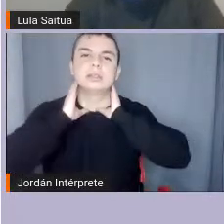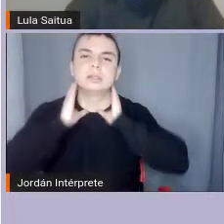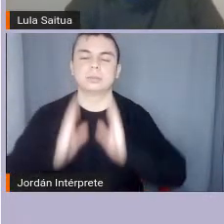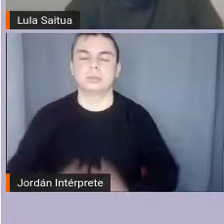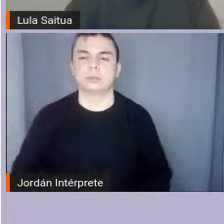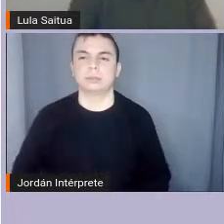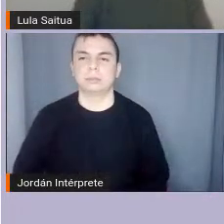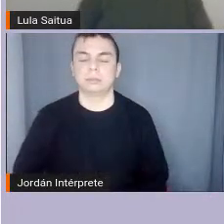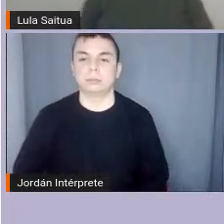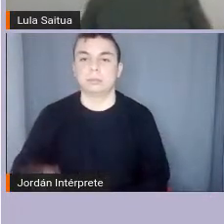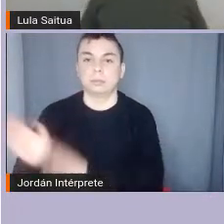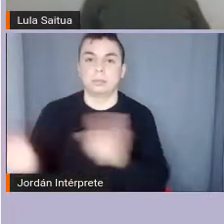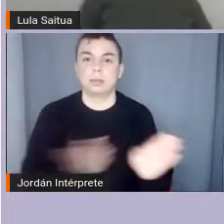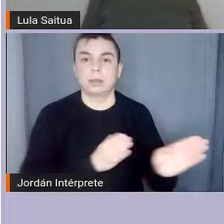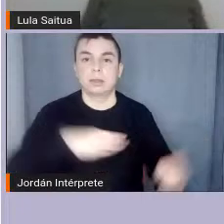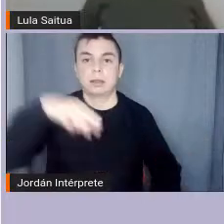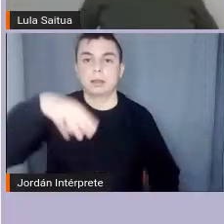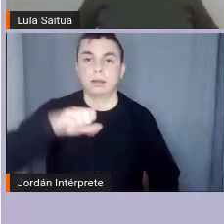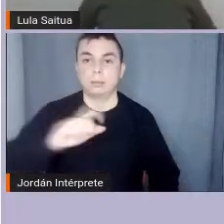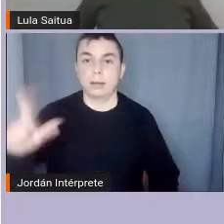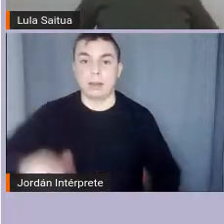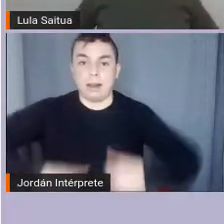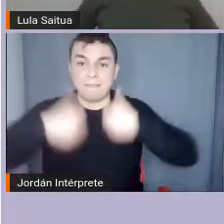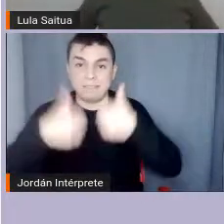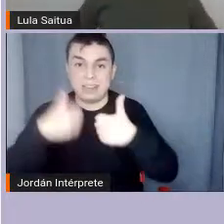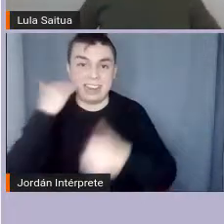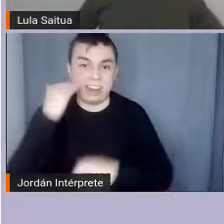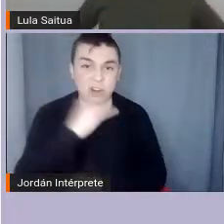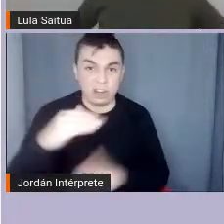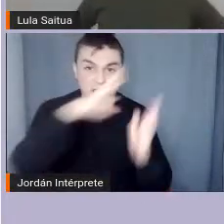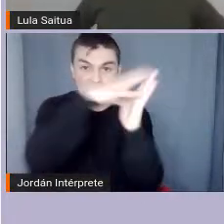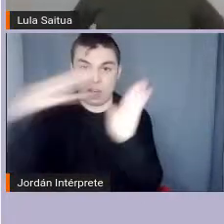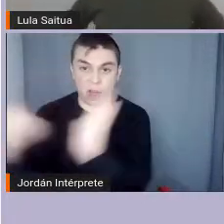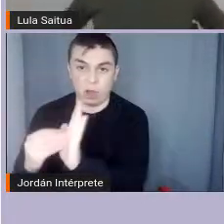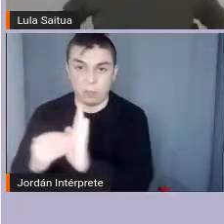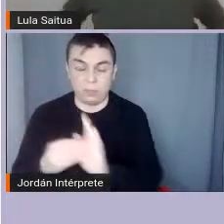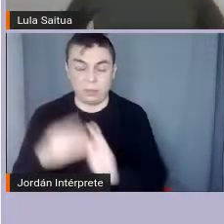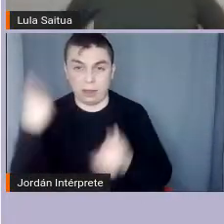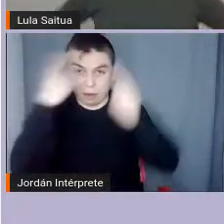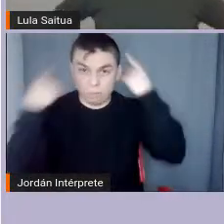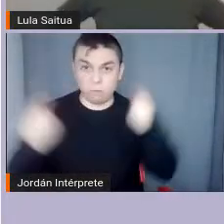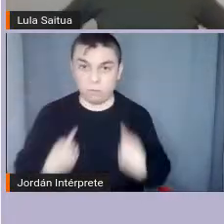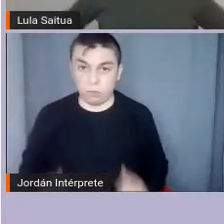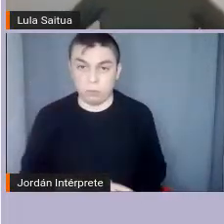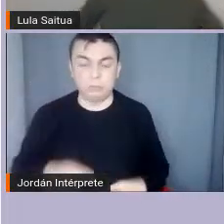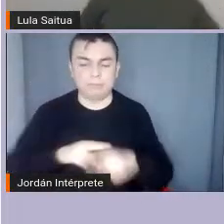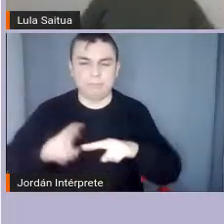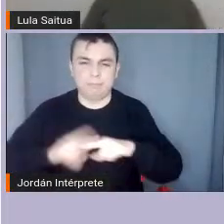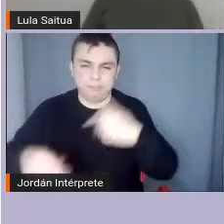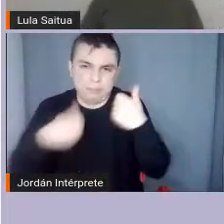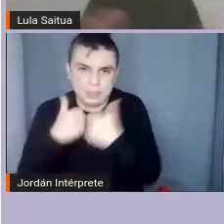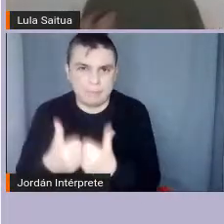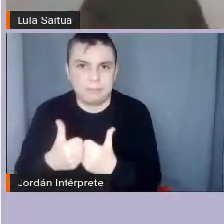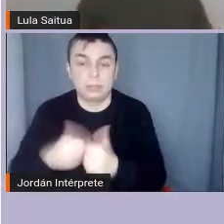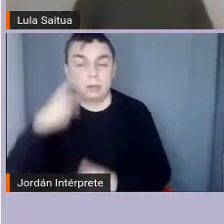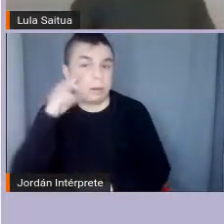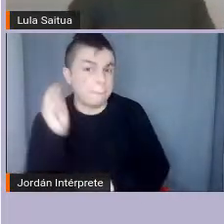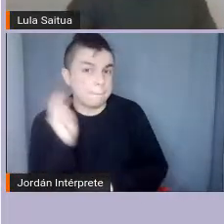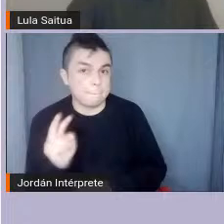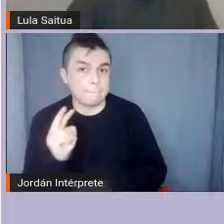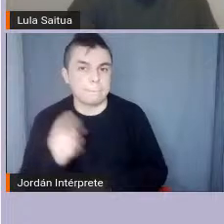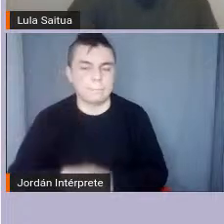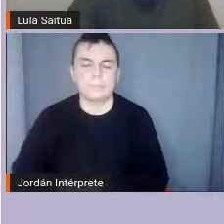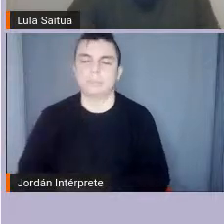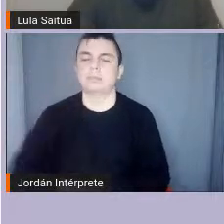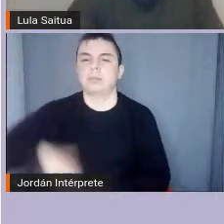Sigamos, Mael. Muy bien, esos niños que están haciendo estos ejercicios. Miren aquí, esto es muy importante. Antes de que